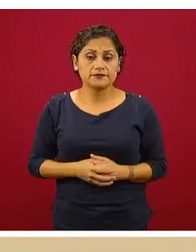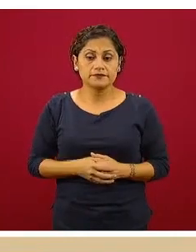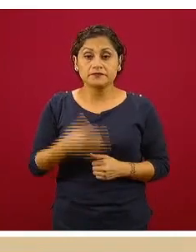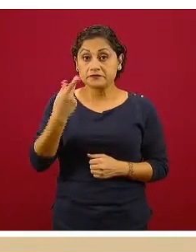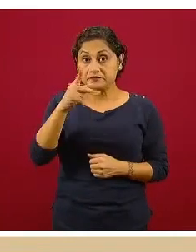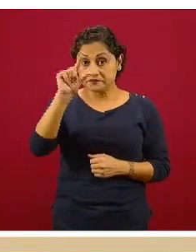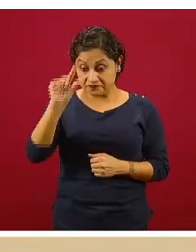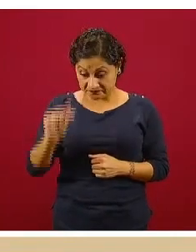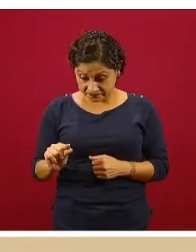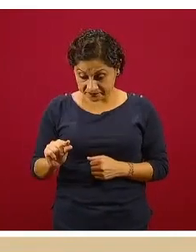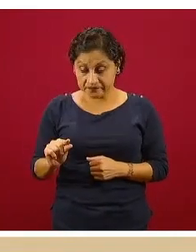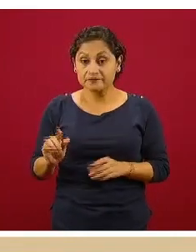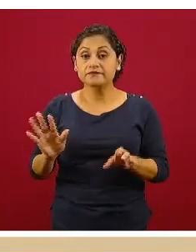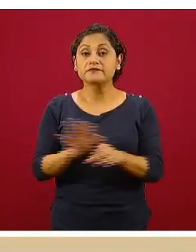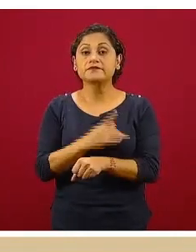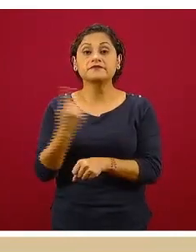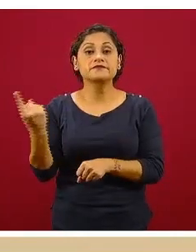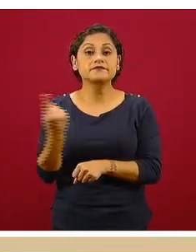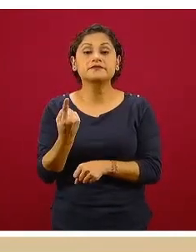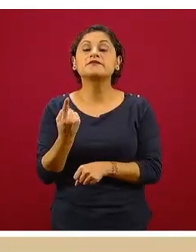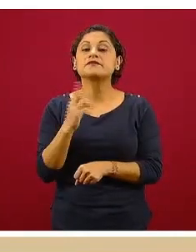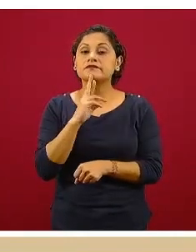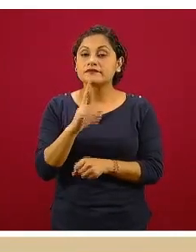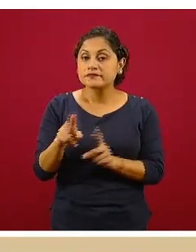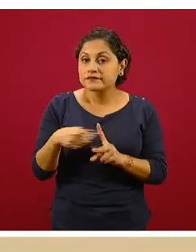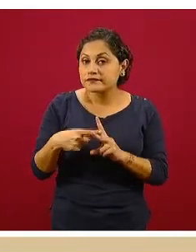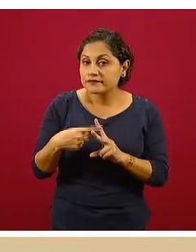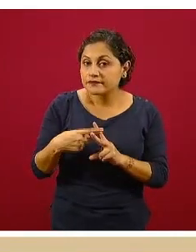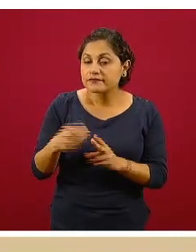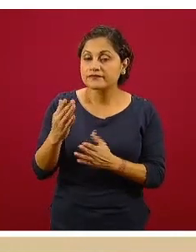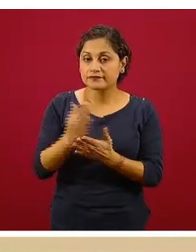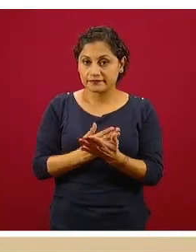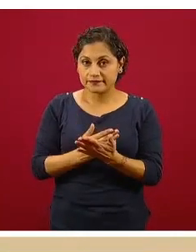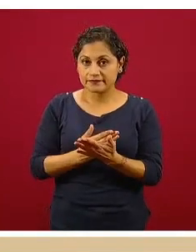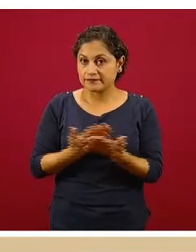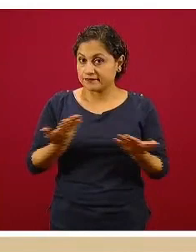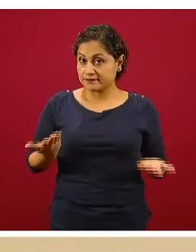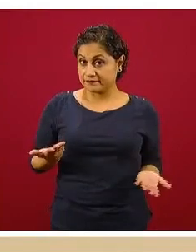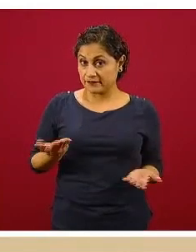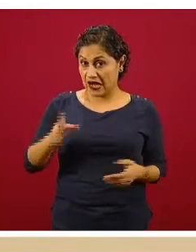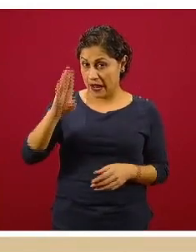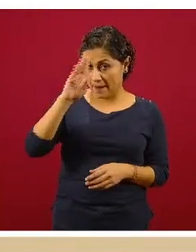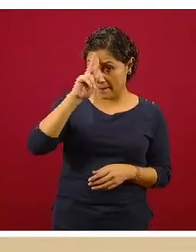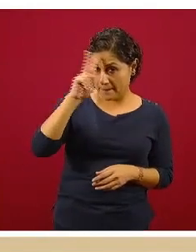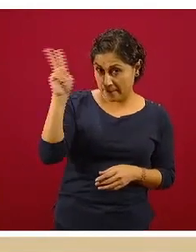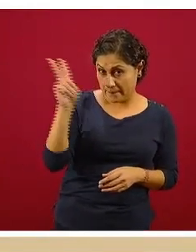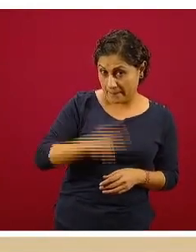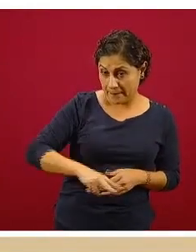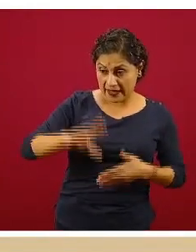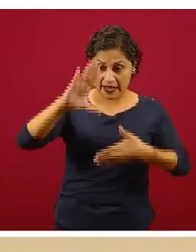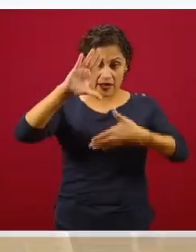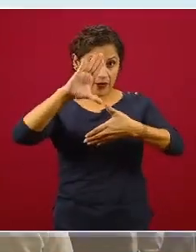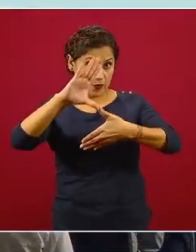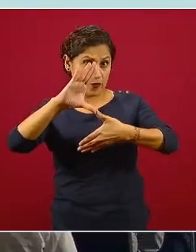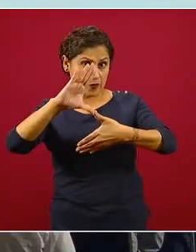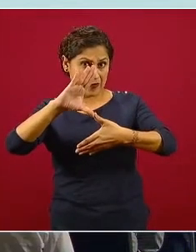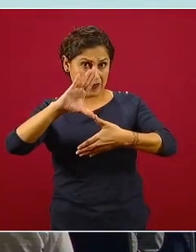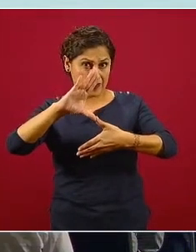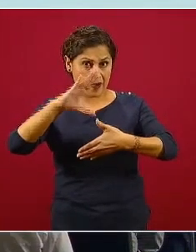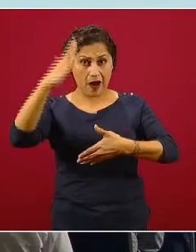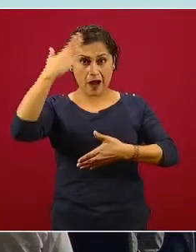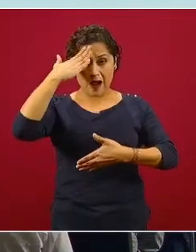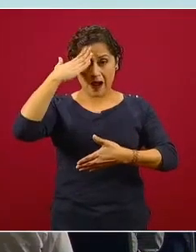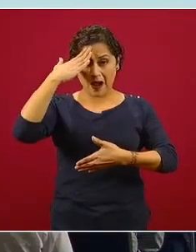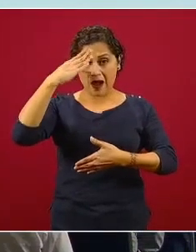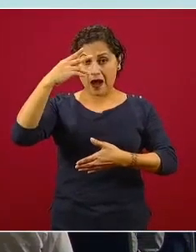Aquí. ¿Es el primero en el país, en el continente? No. No es el primero en el continente cuando usamos